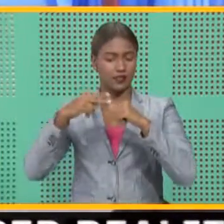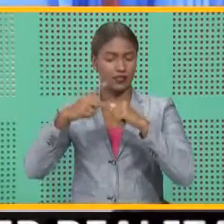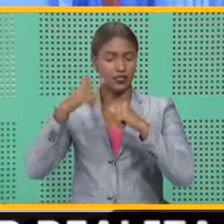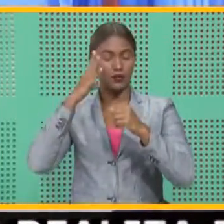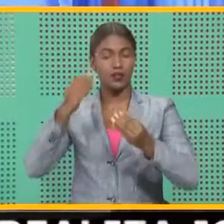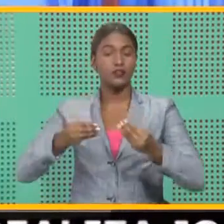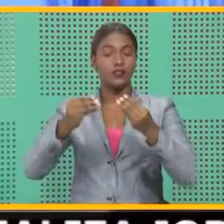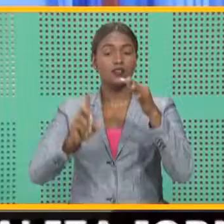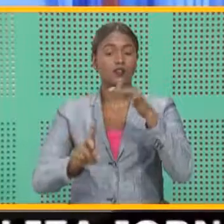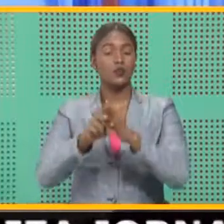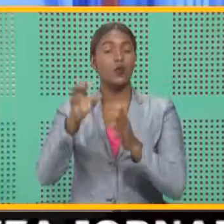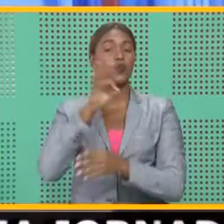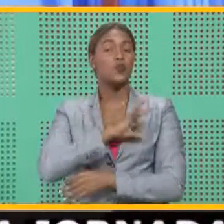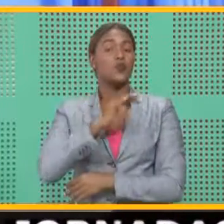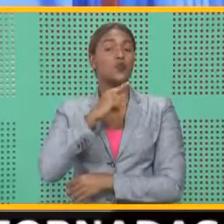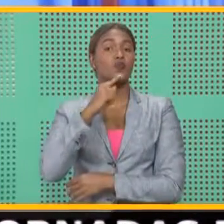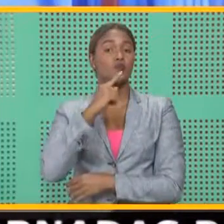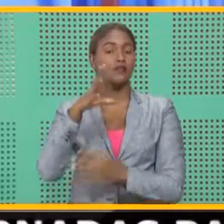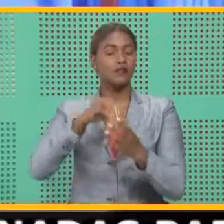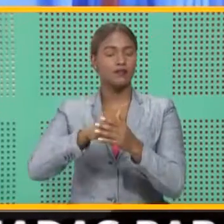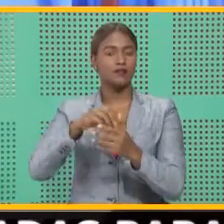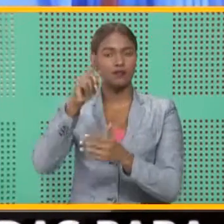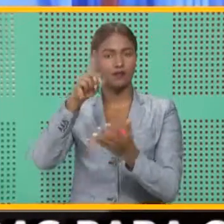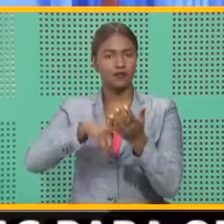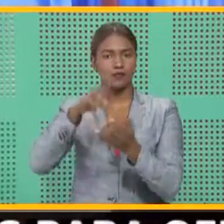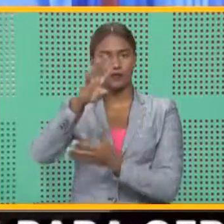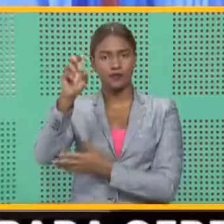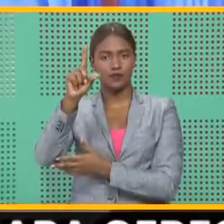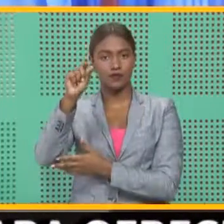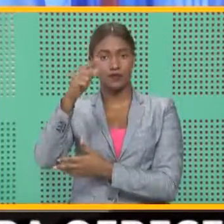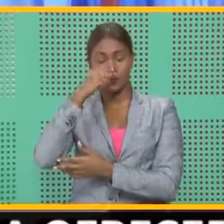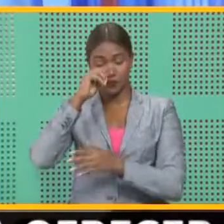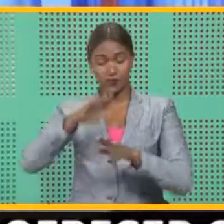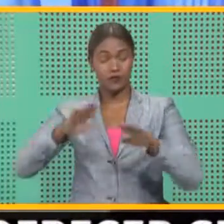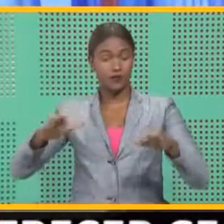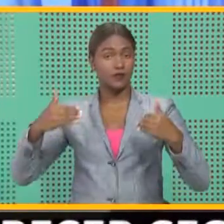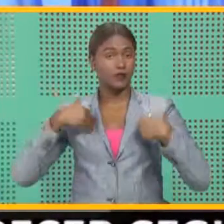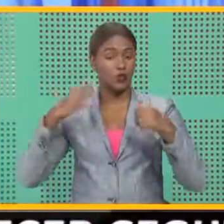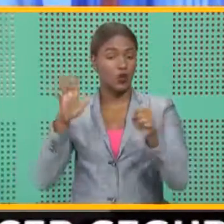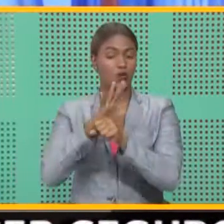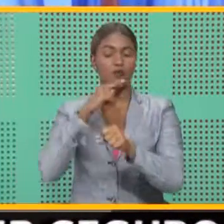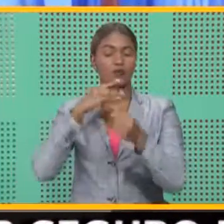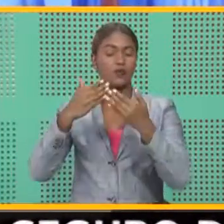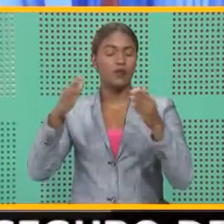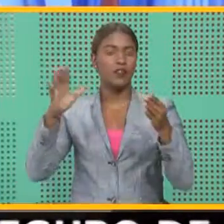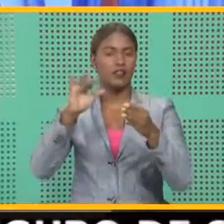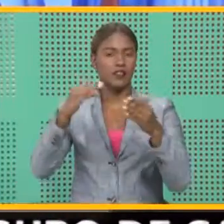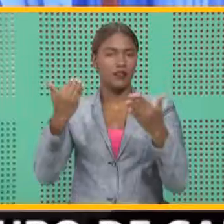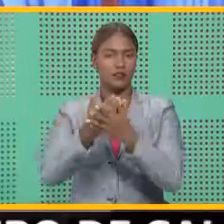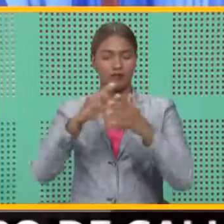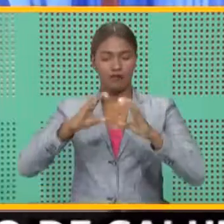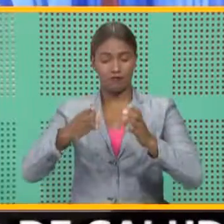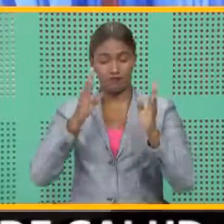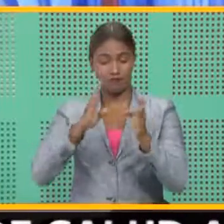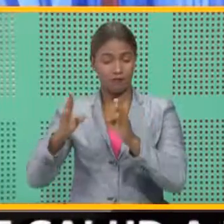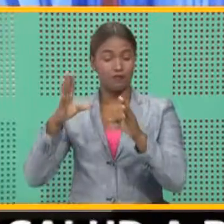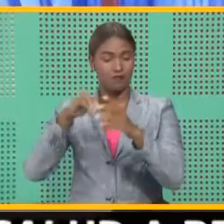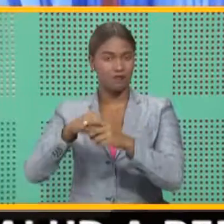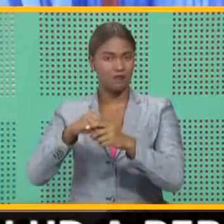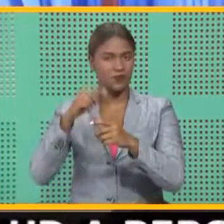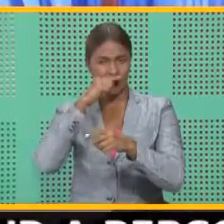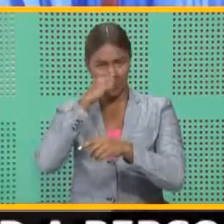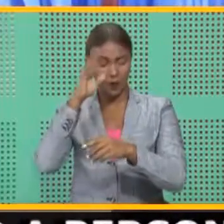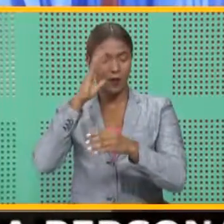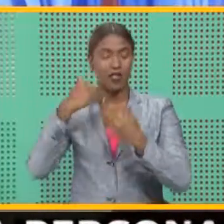a ser beneficiados unos 1.420 niños y niñas con la apertura de esta estancia infantil